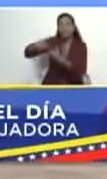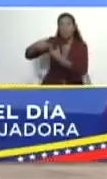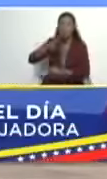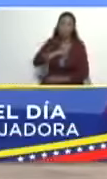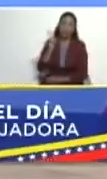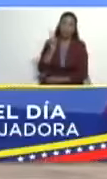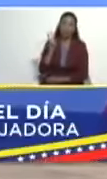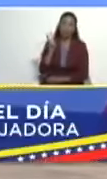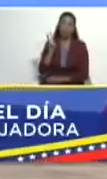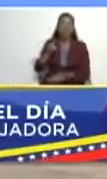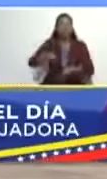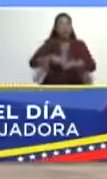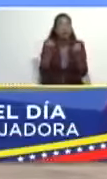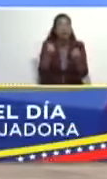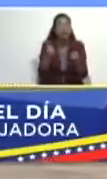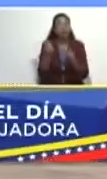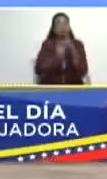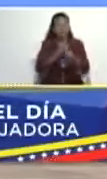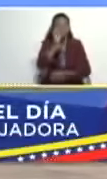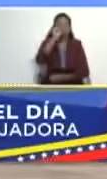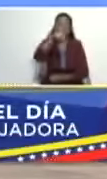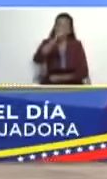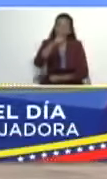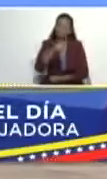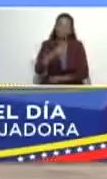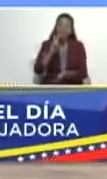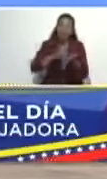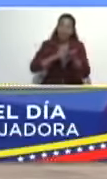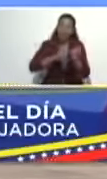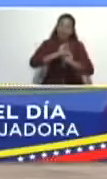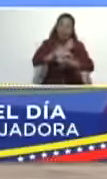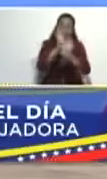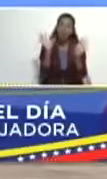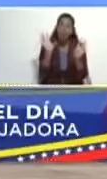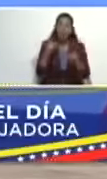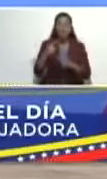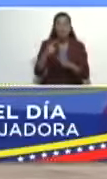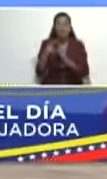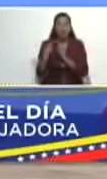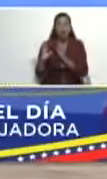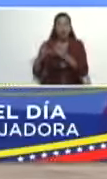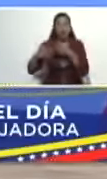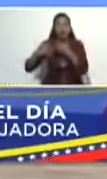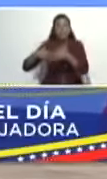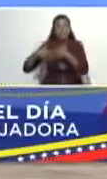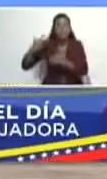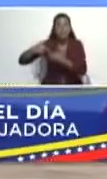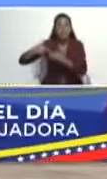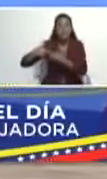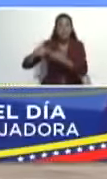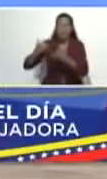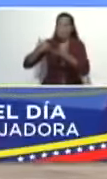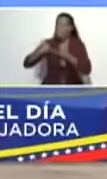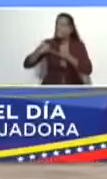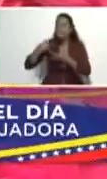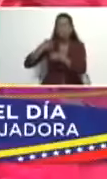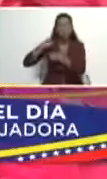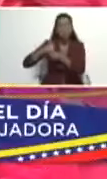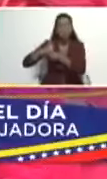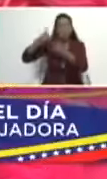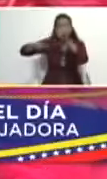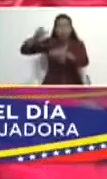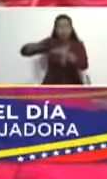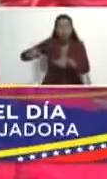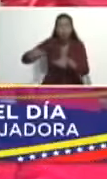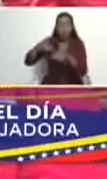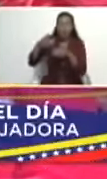¿Que hicieron daño? Hicieron daño. Pero ya vamos remontando. Y con esfuerzo propio, nada